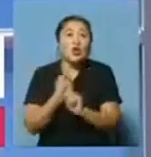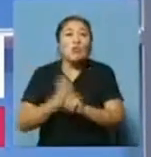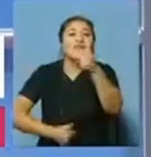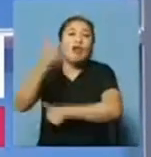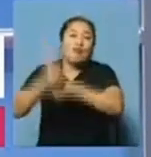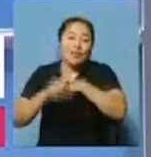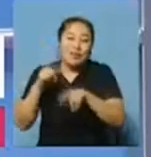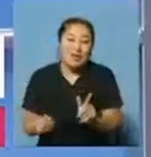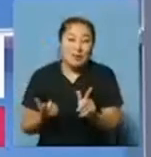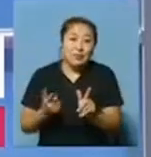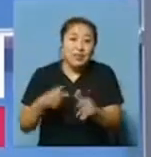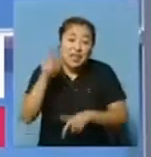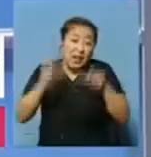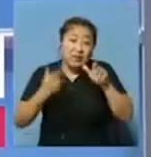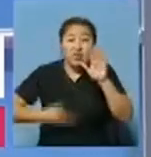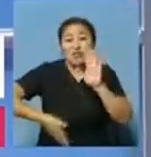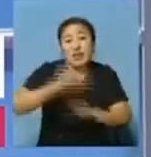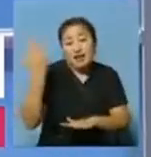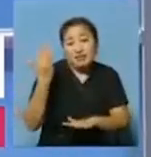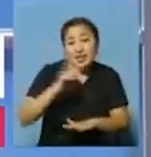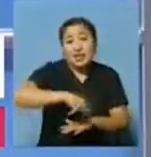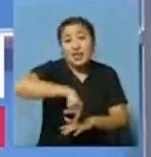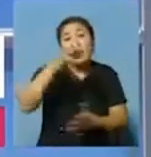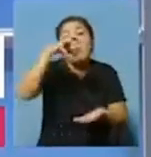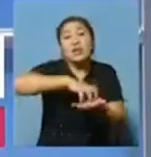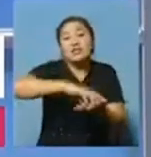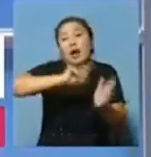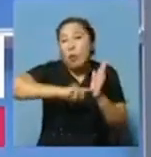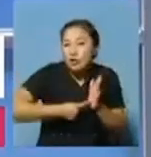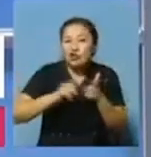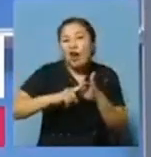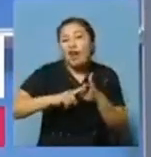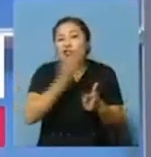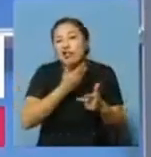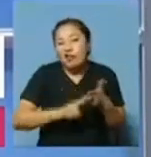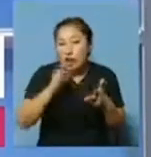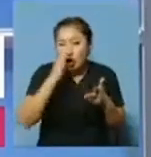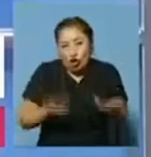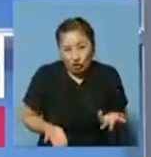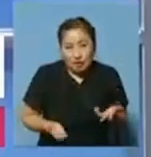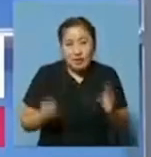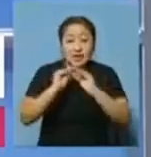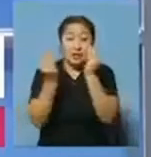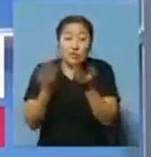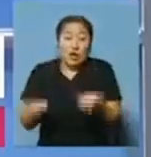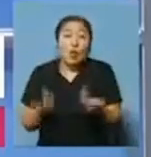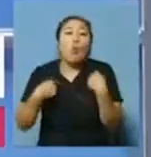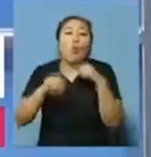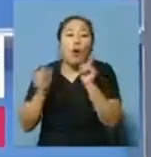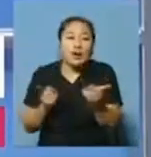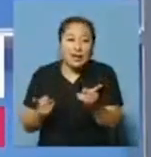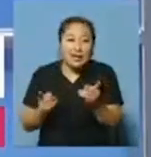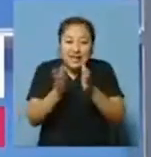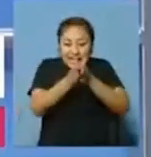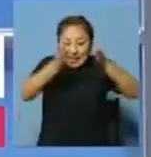competitivo y si no es competitivo la gente se va a instalar su empresa buenos aires-rosario a córdoba resultado la